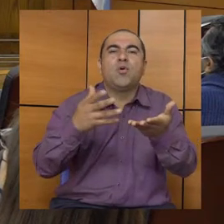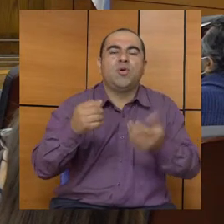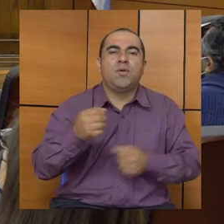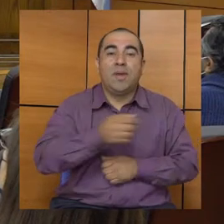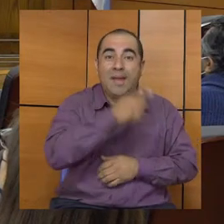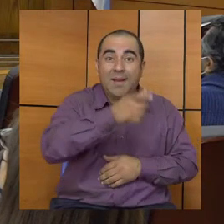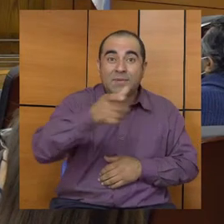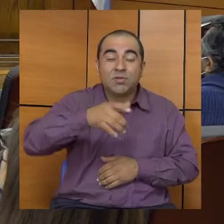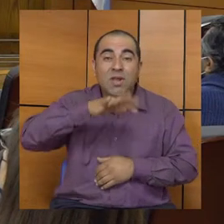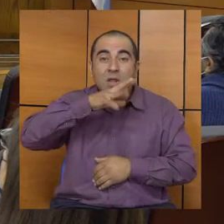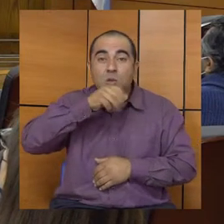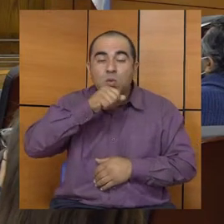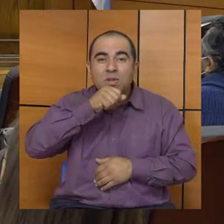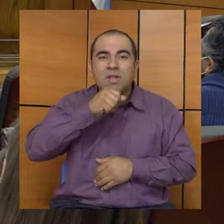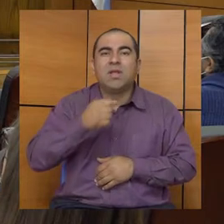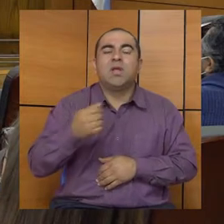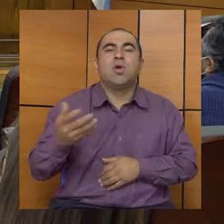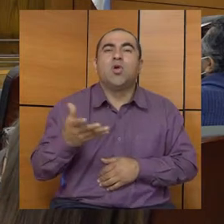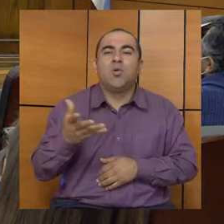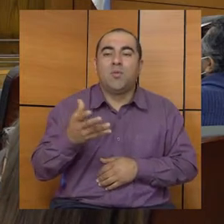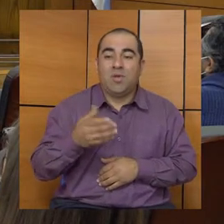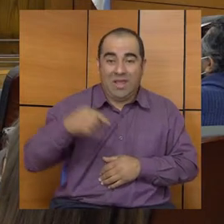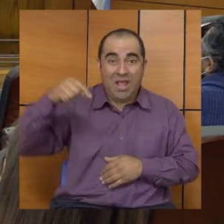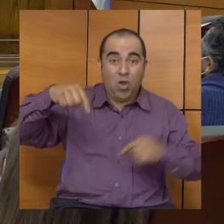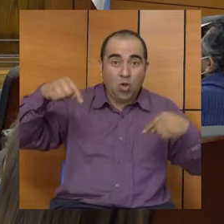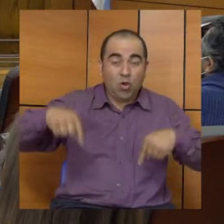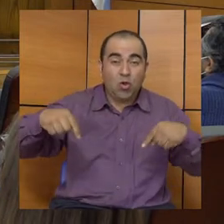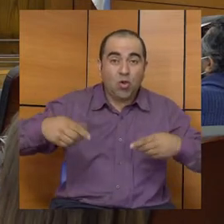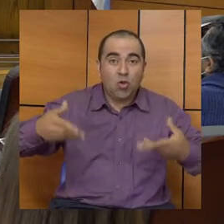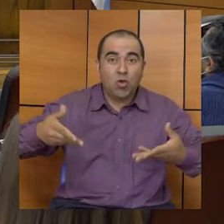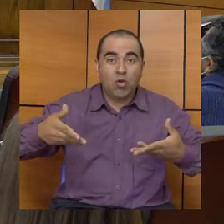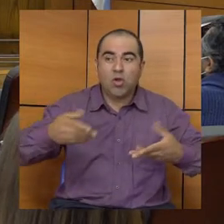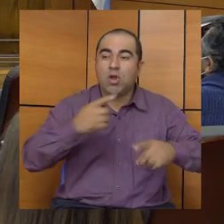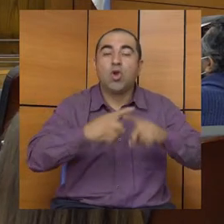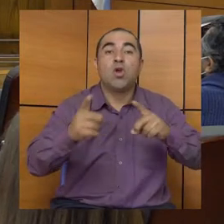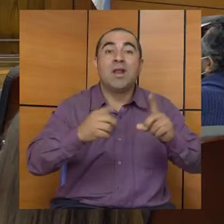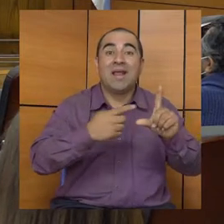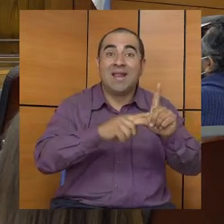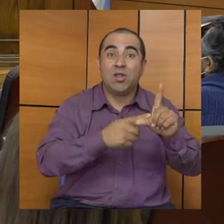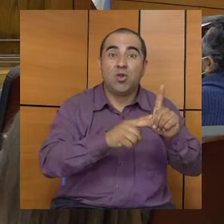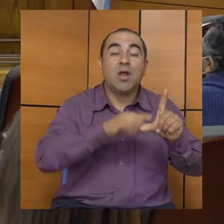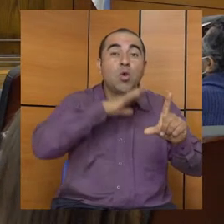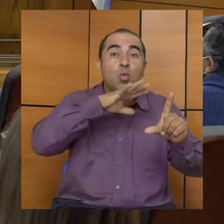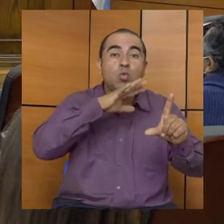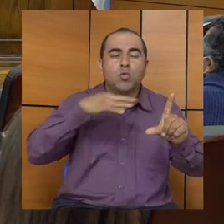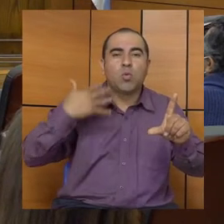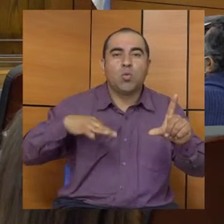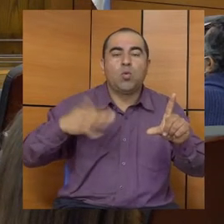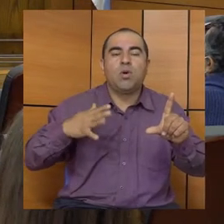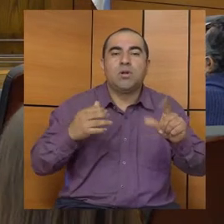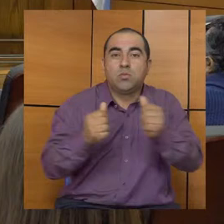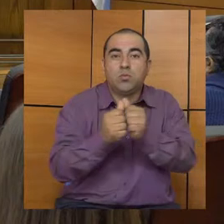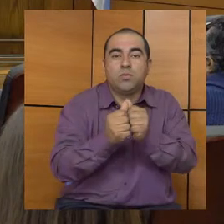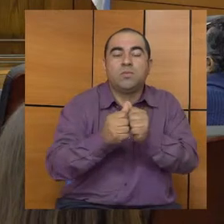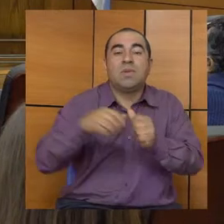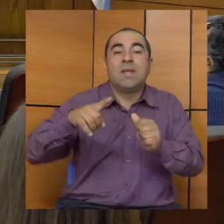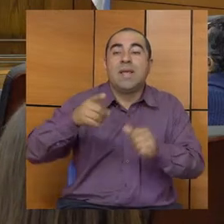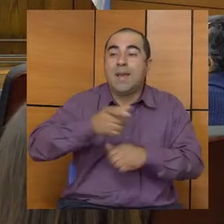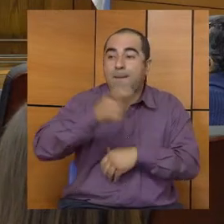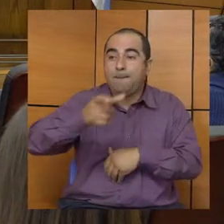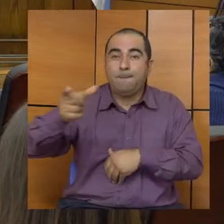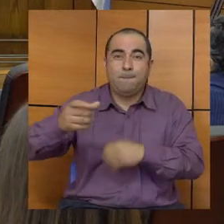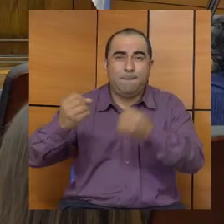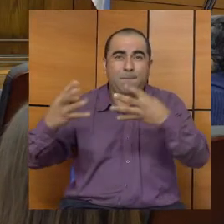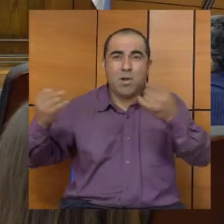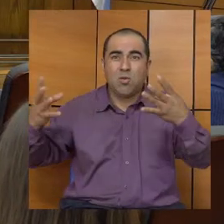las personas mayores actuales, hoy día, se relacionan con la tecnología. Porque la mayoría de las personas mayores que